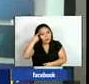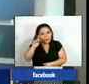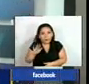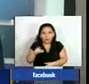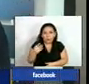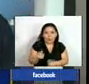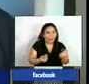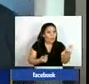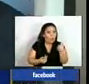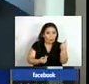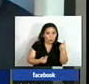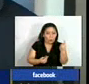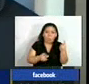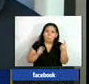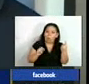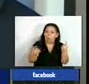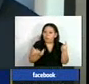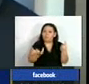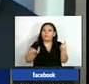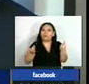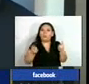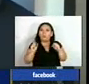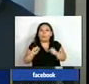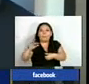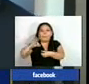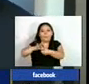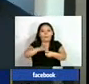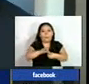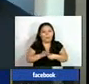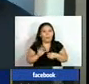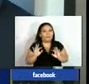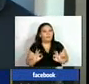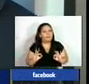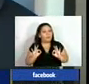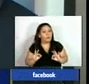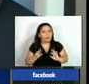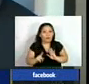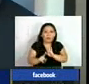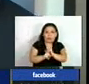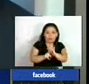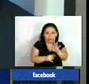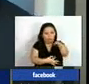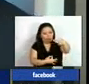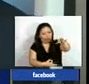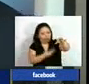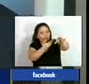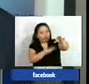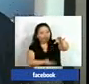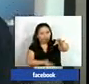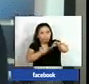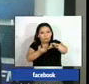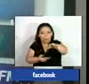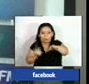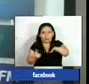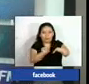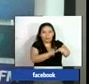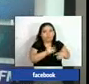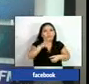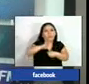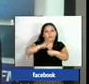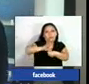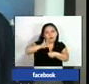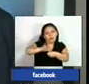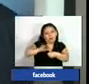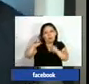candidatos únicos, que se dé una votación presencial con un respaldo físico de cada uno de los votantes y no una